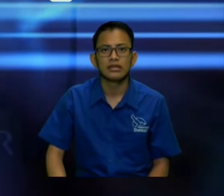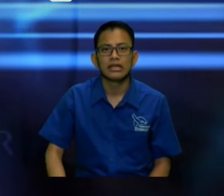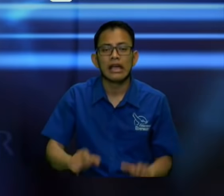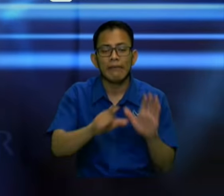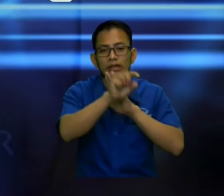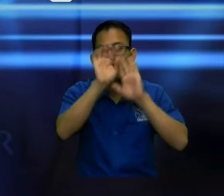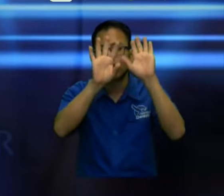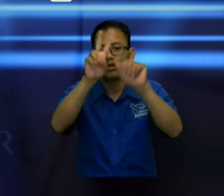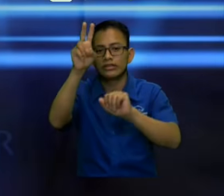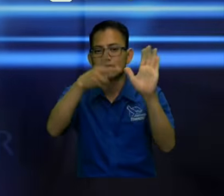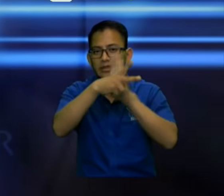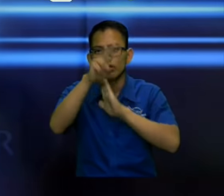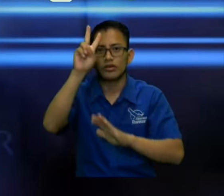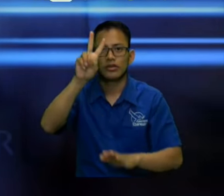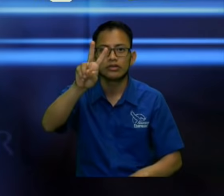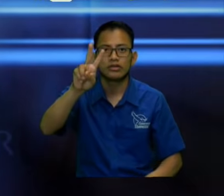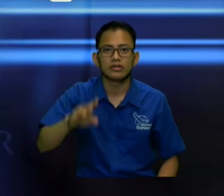conforméis